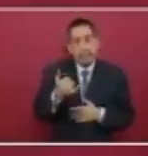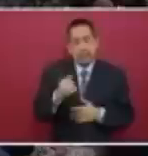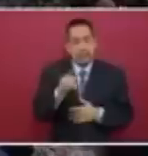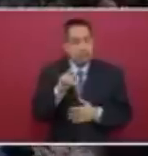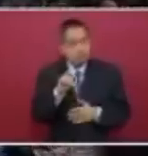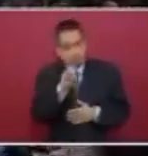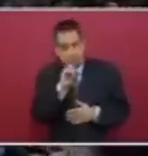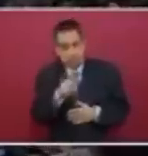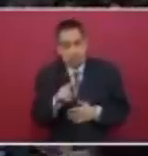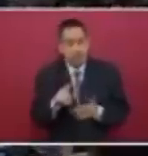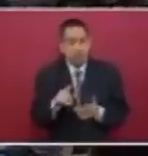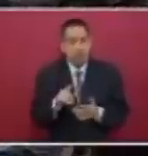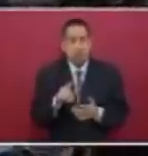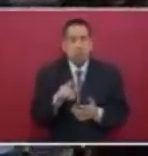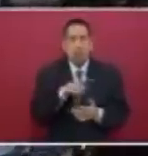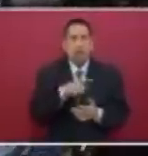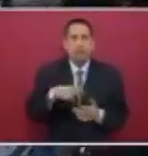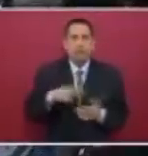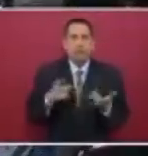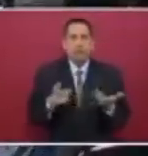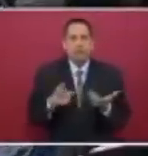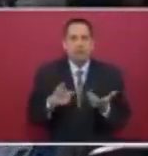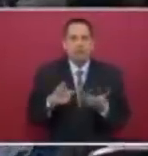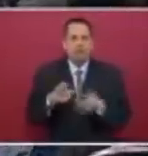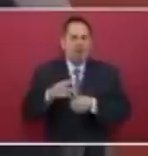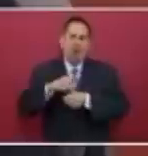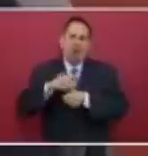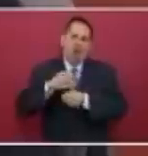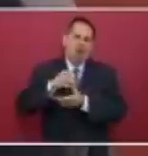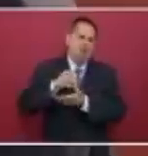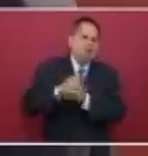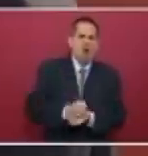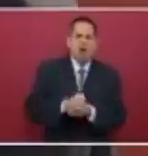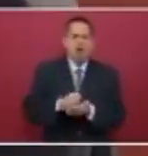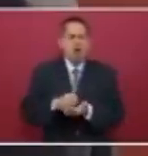quiera utilizar la fuerza